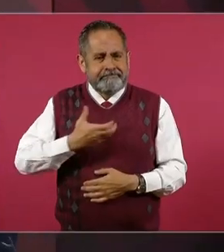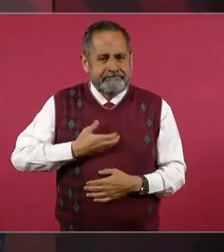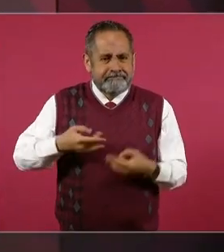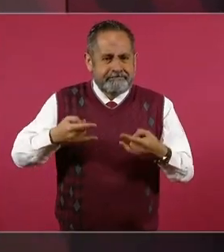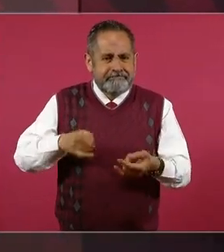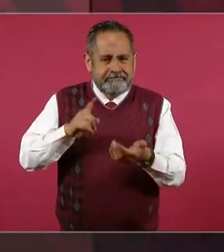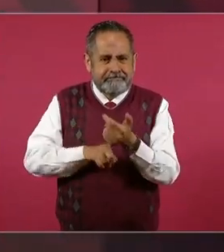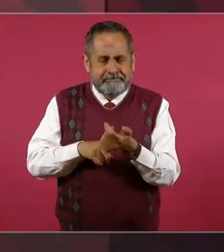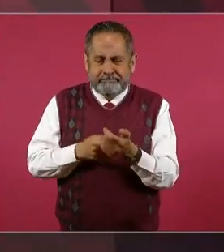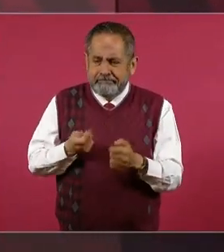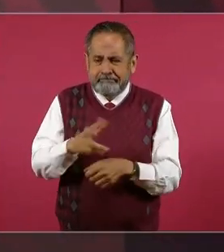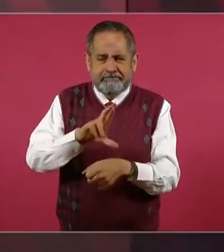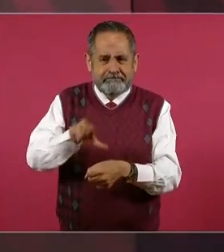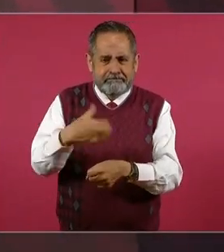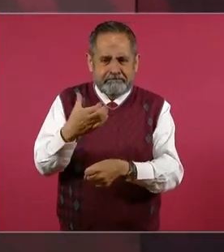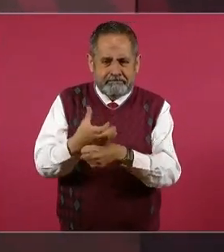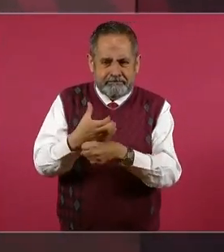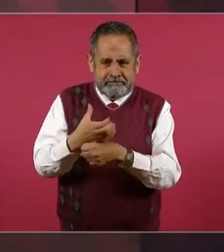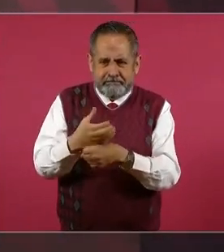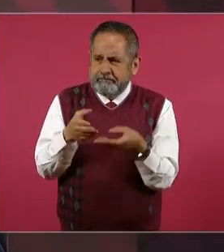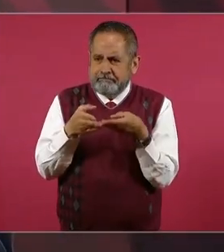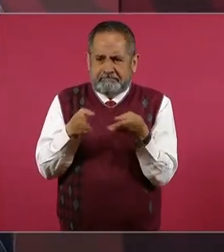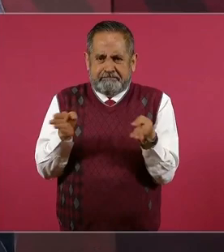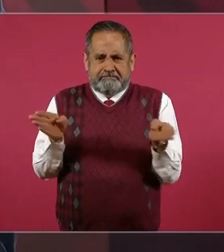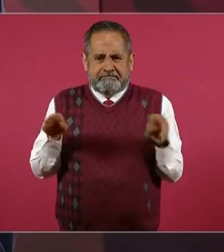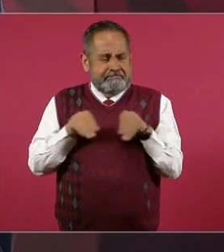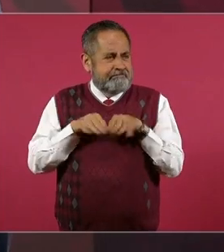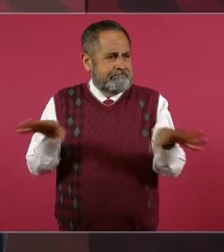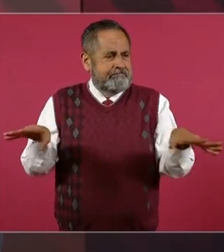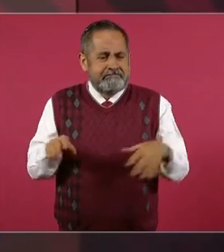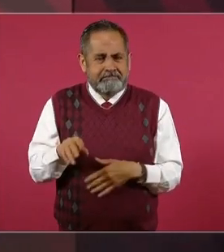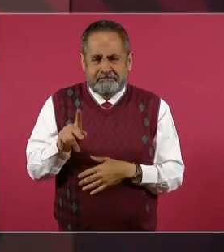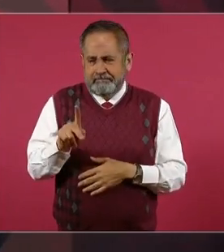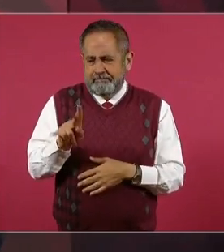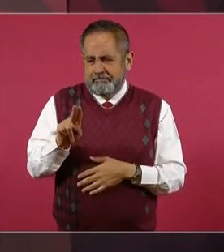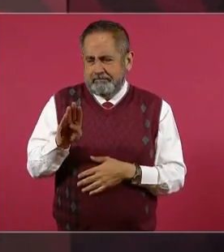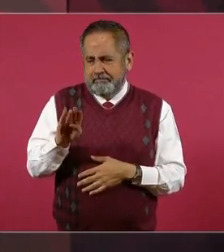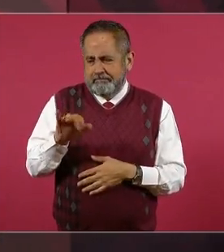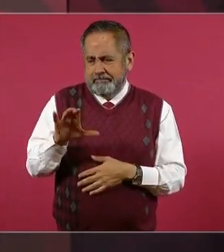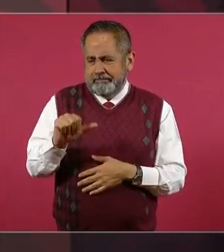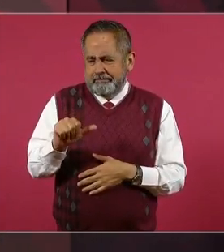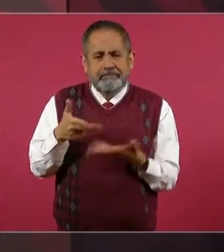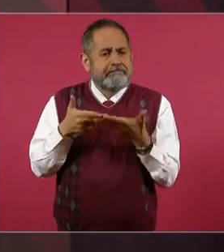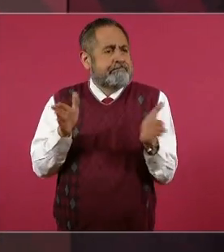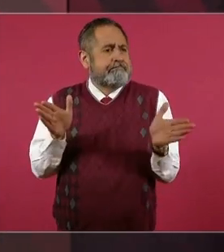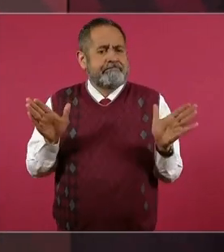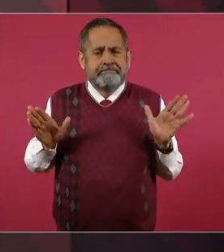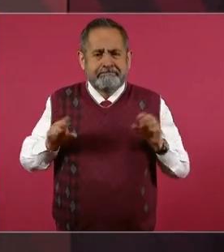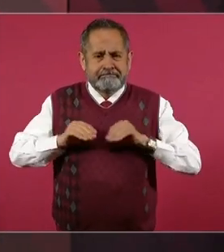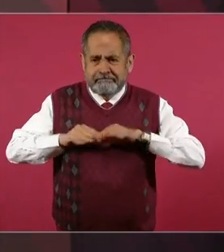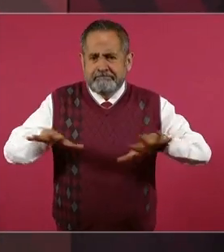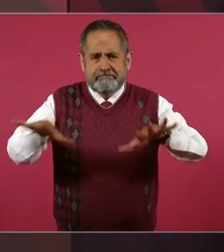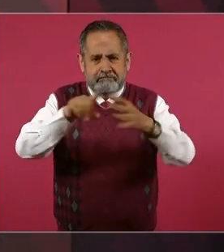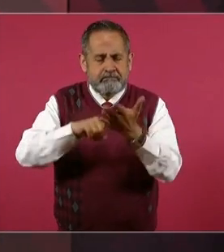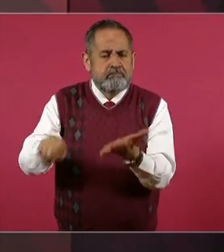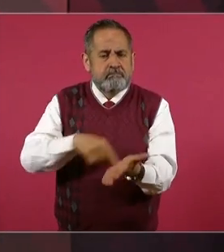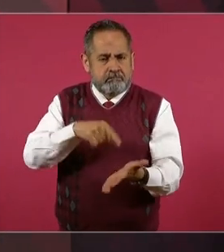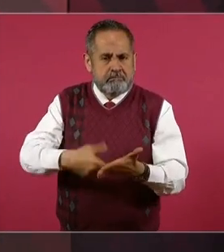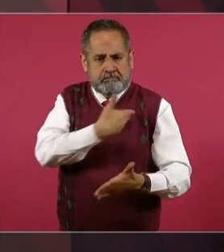Palacio de la República, de la cosa pública. Es la sede del Poder